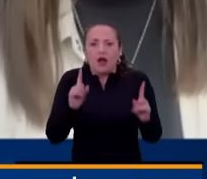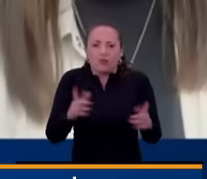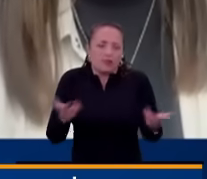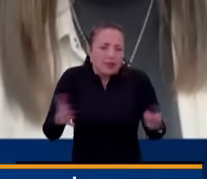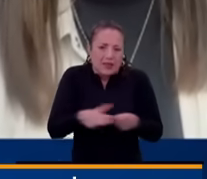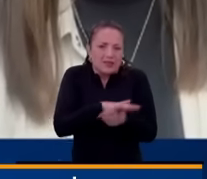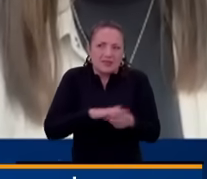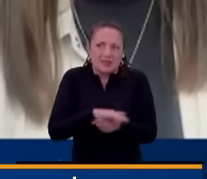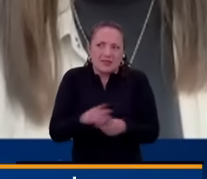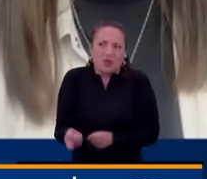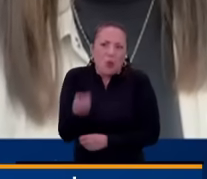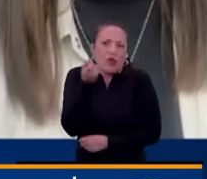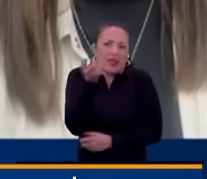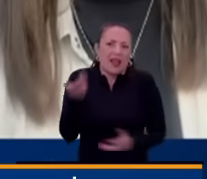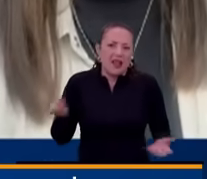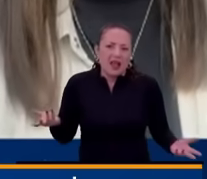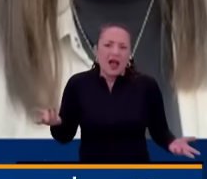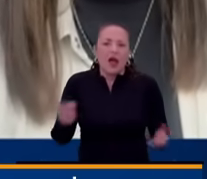situaciones bastante delicadas.